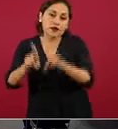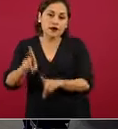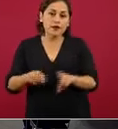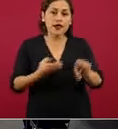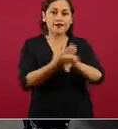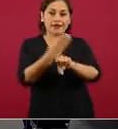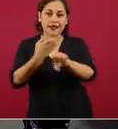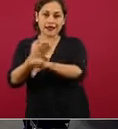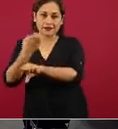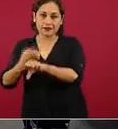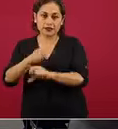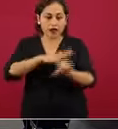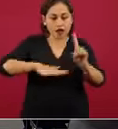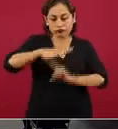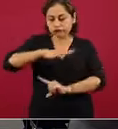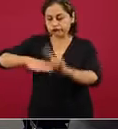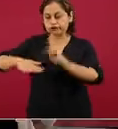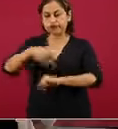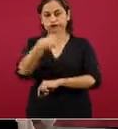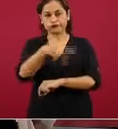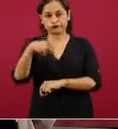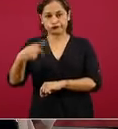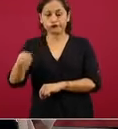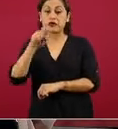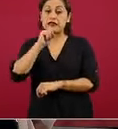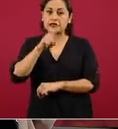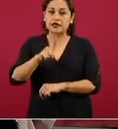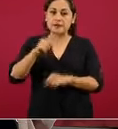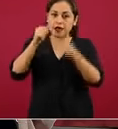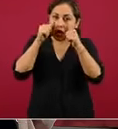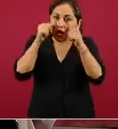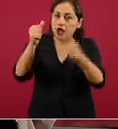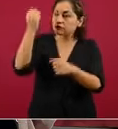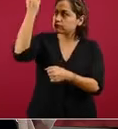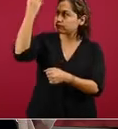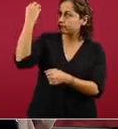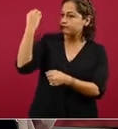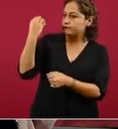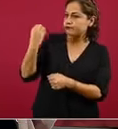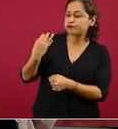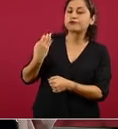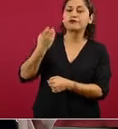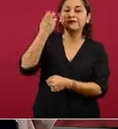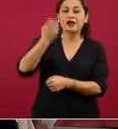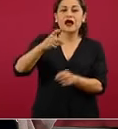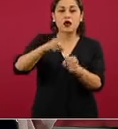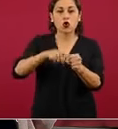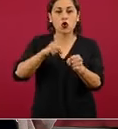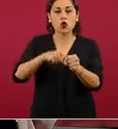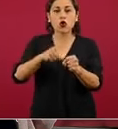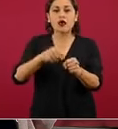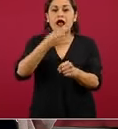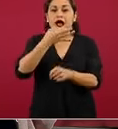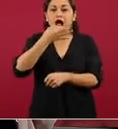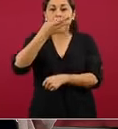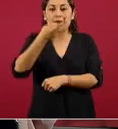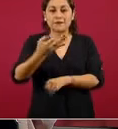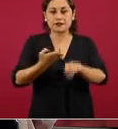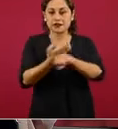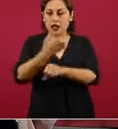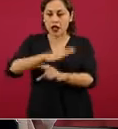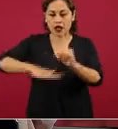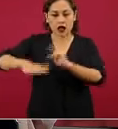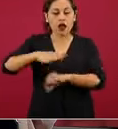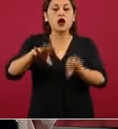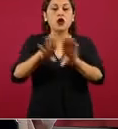base en un nivel de riesgo definido por el semáforo de riesgo COVID, que es cómo se hace la evaluación